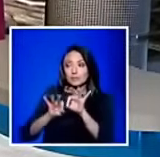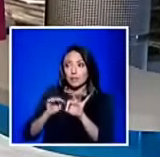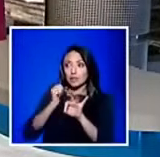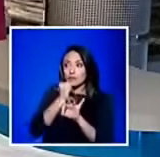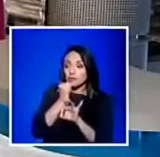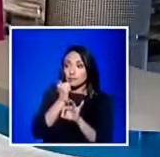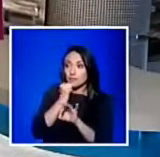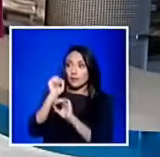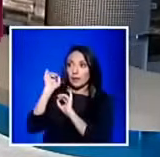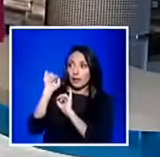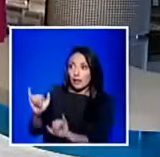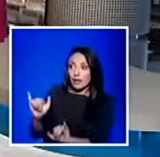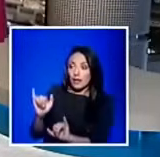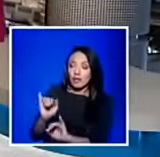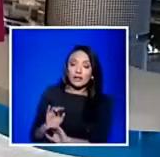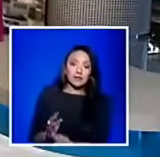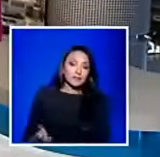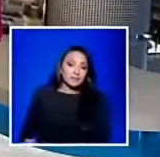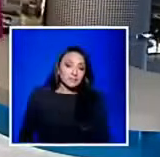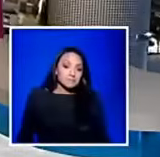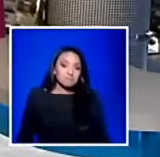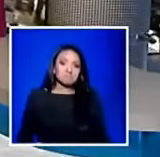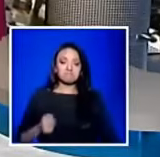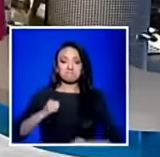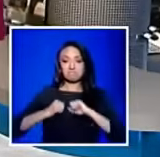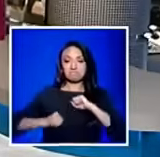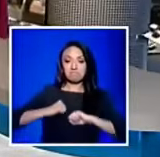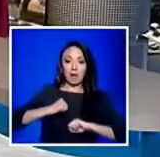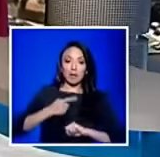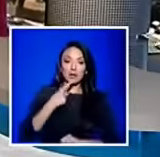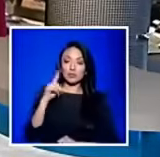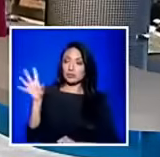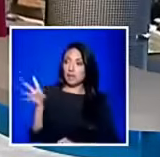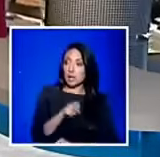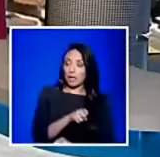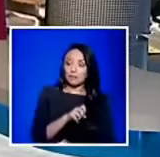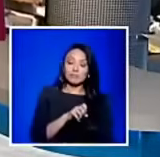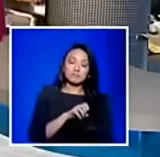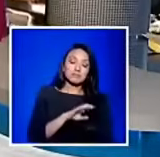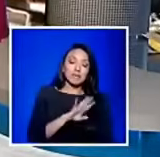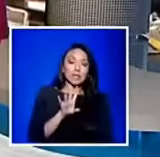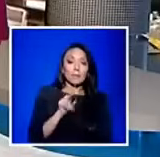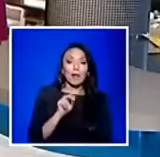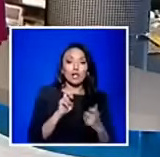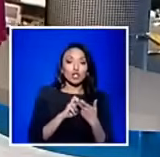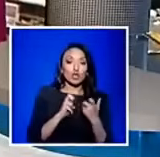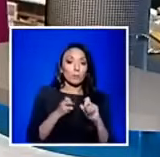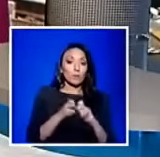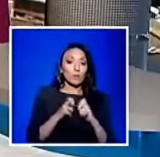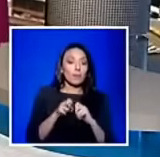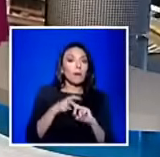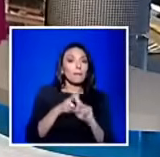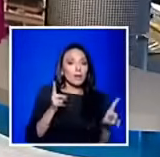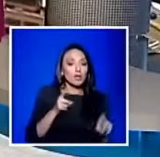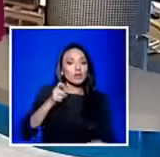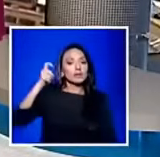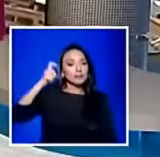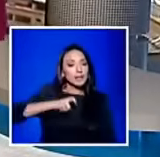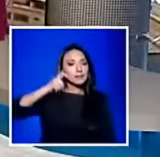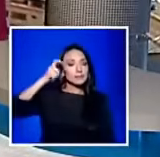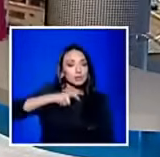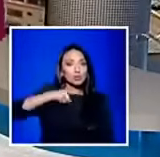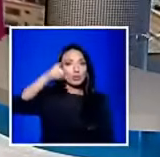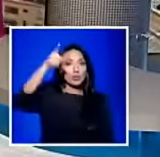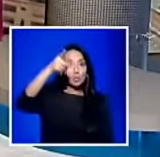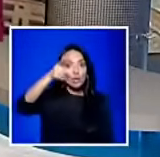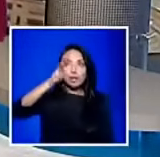si bien es cierto esperar un rato para poder sacarla y retirarla y no ocasione un problema. Sin embargo, es necesario, sí, que usted,